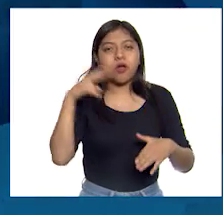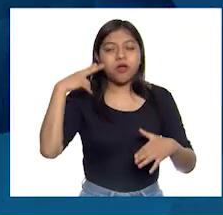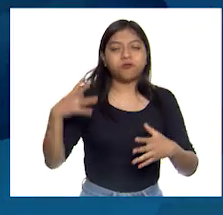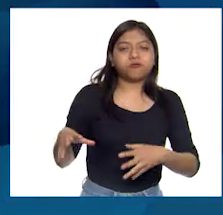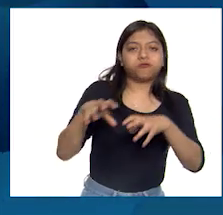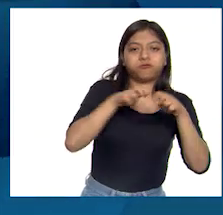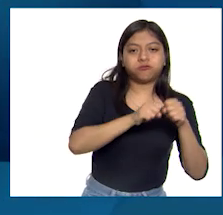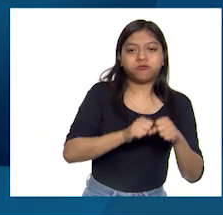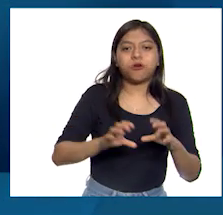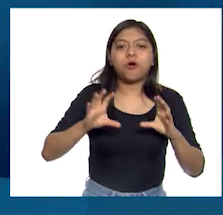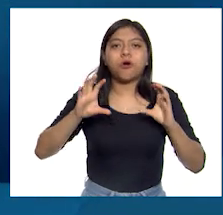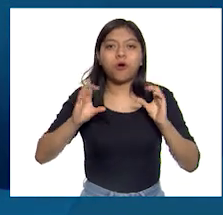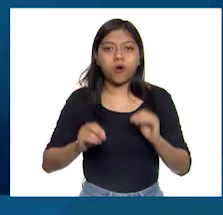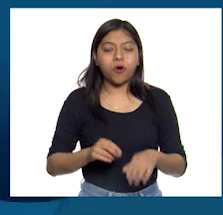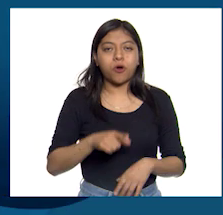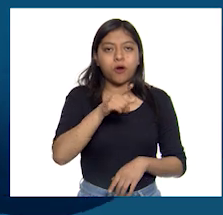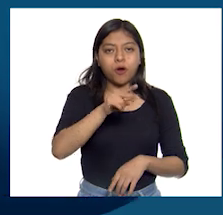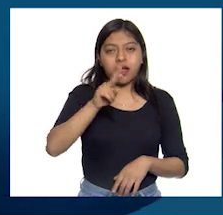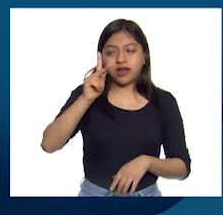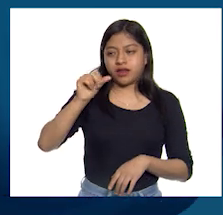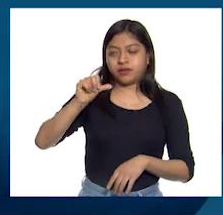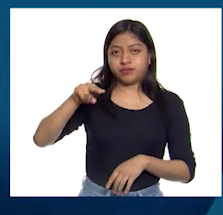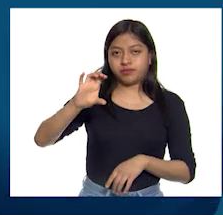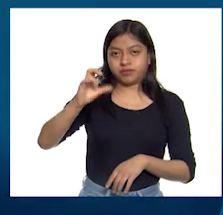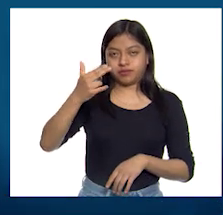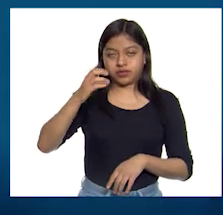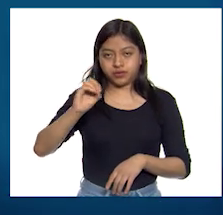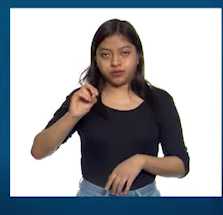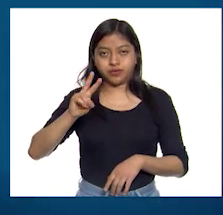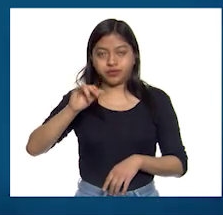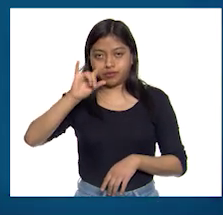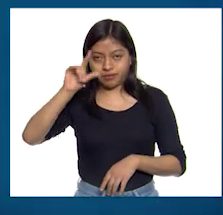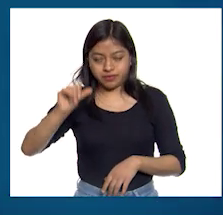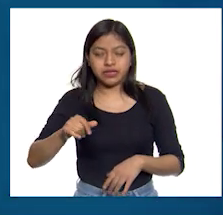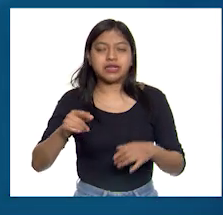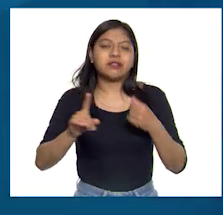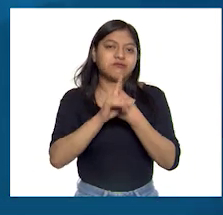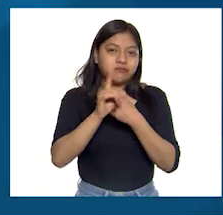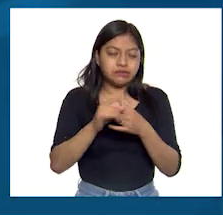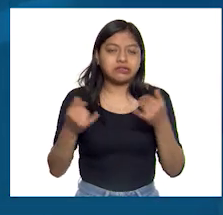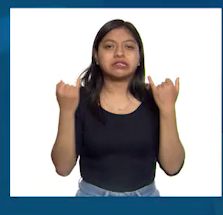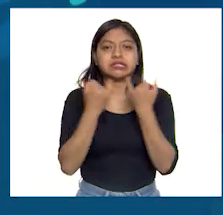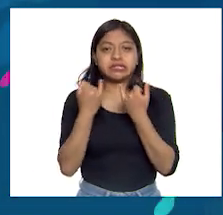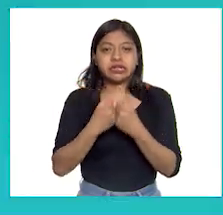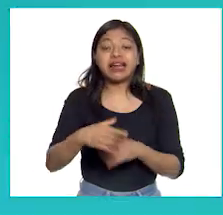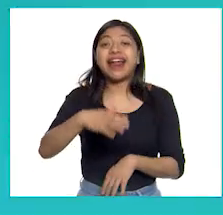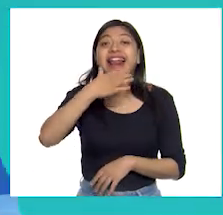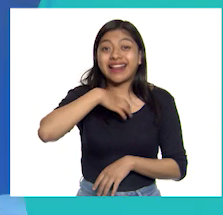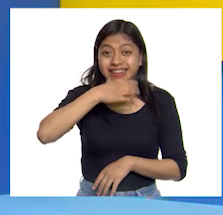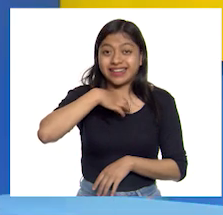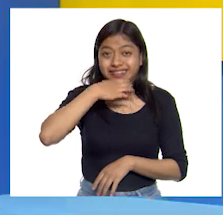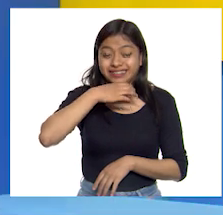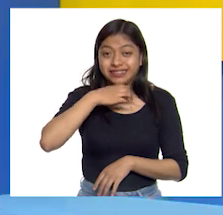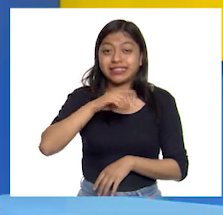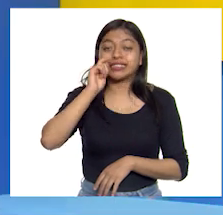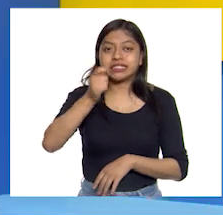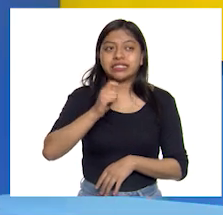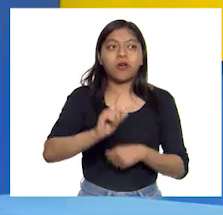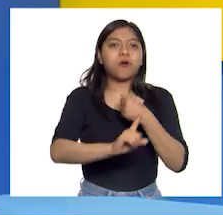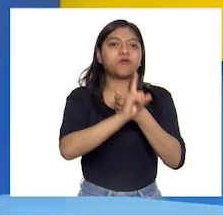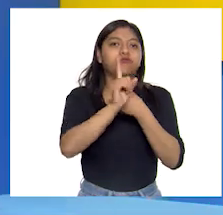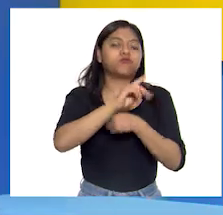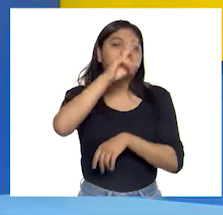la expedición punitiva contra Pancho Villa. Y luego, ya en los tiempos de Lázaro Cárdenas, como bien dices, Jenny, las relaciones se tensaron